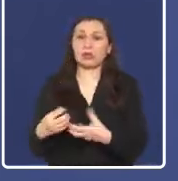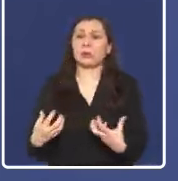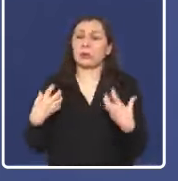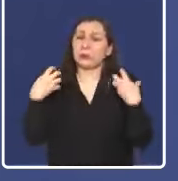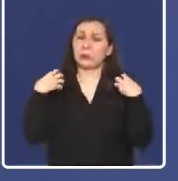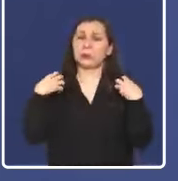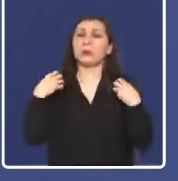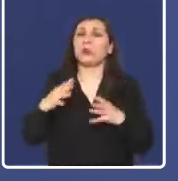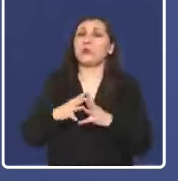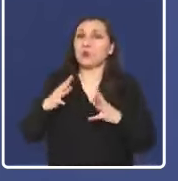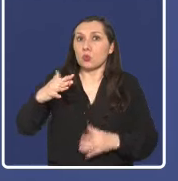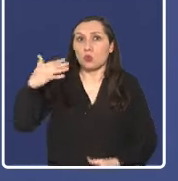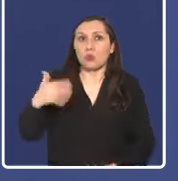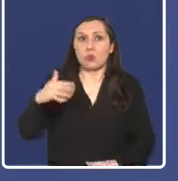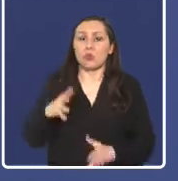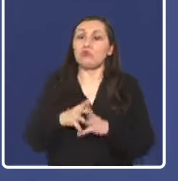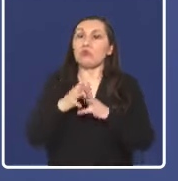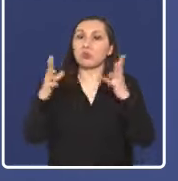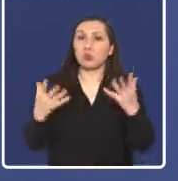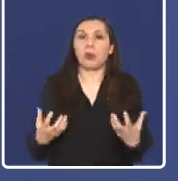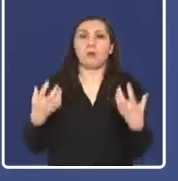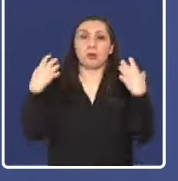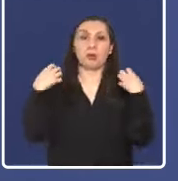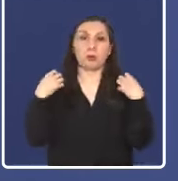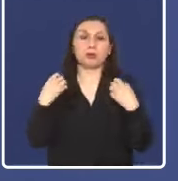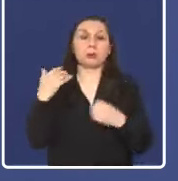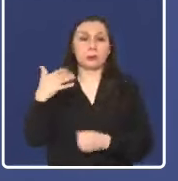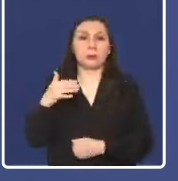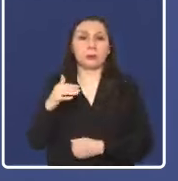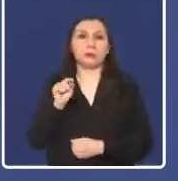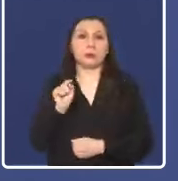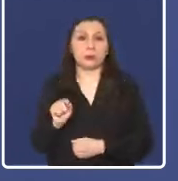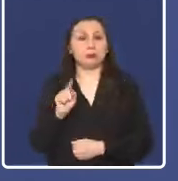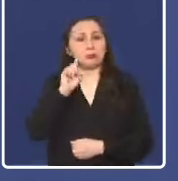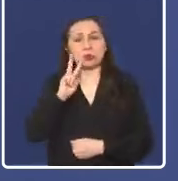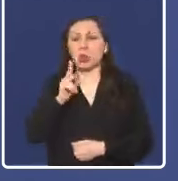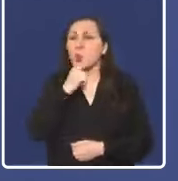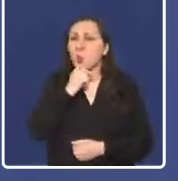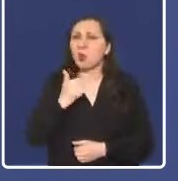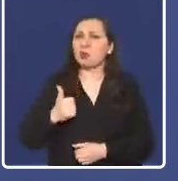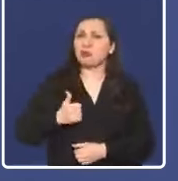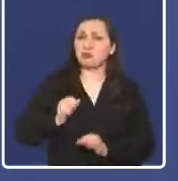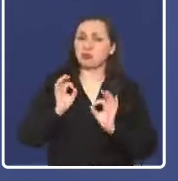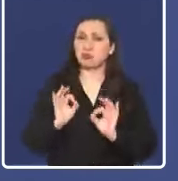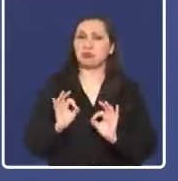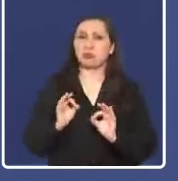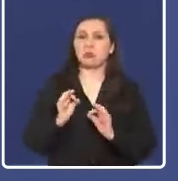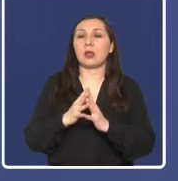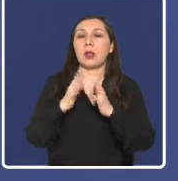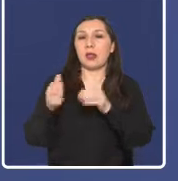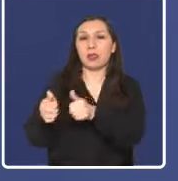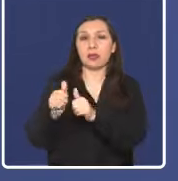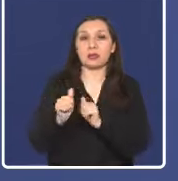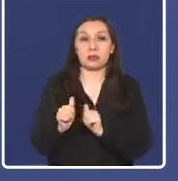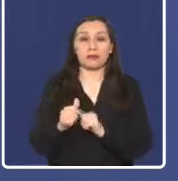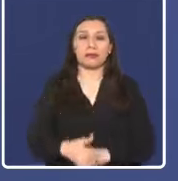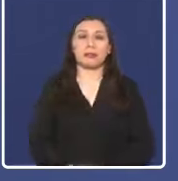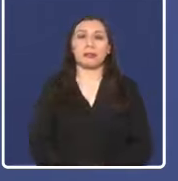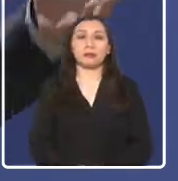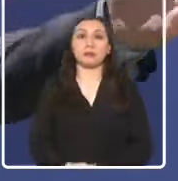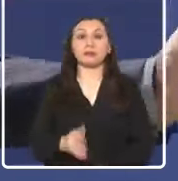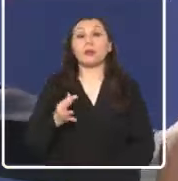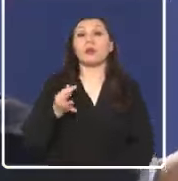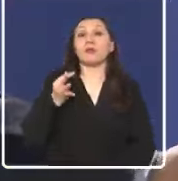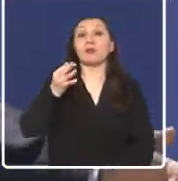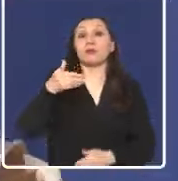cargo tremendamente relevante, y no me cabe ninguna duda que va a estar a la altura de este tremendo desafío. Sobre